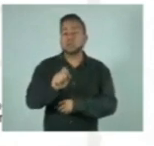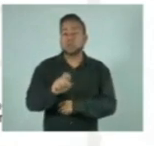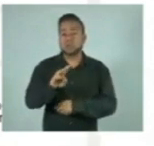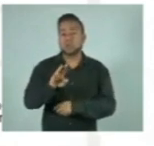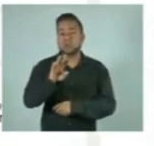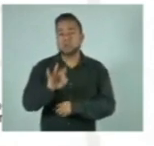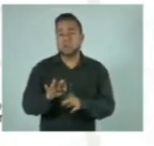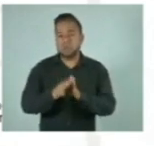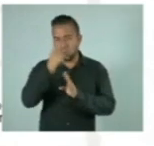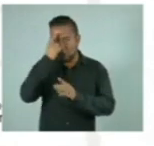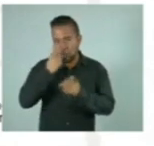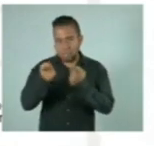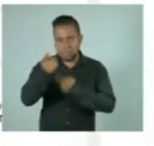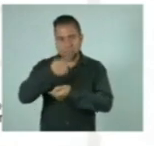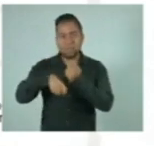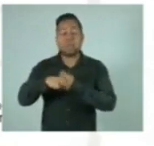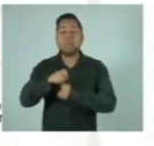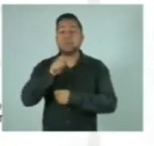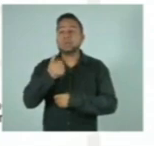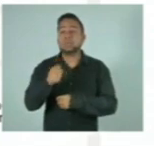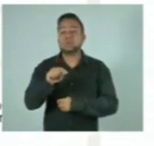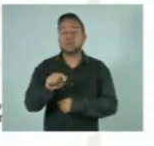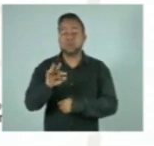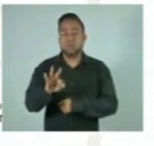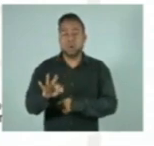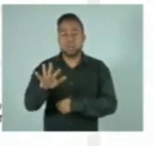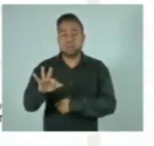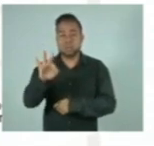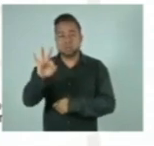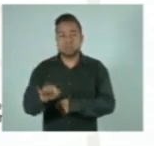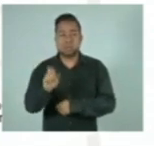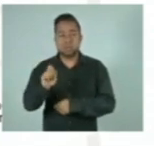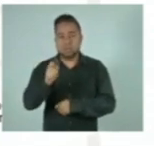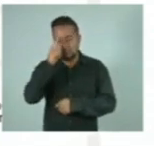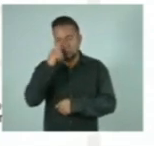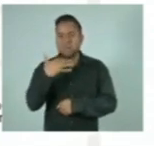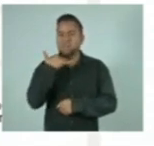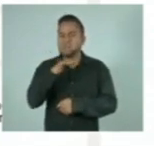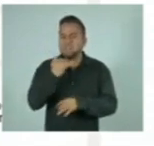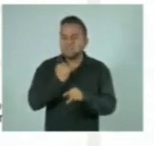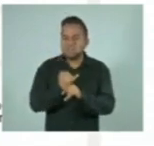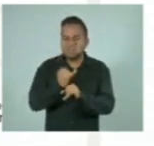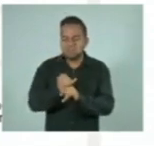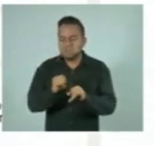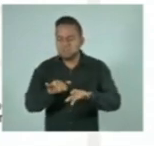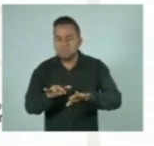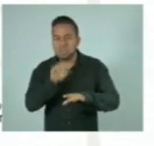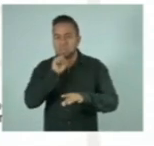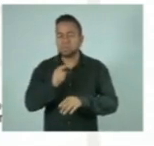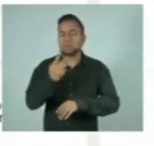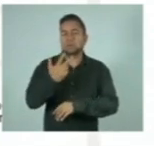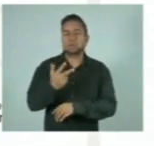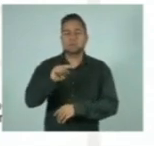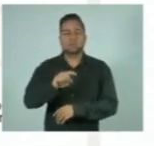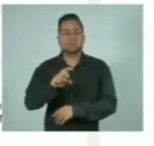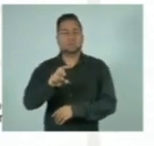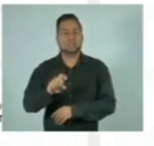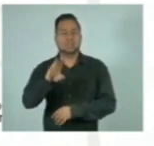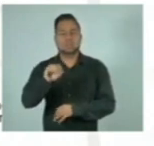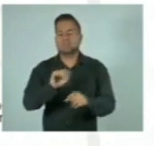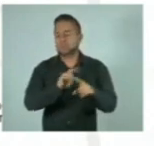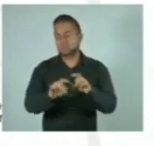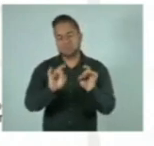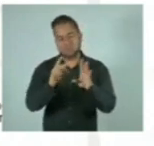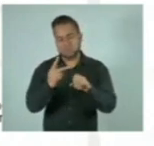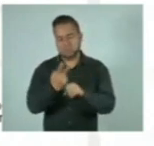por suplantación de identidad, el 6.45% por fraude informático y el 8.39% por otros